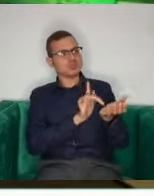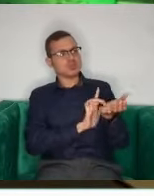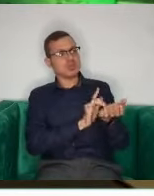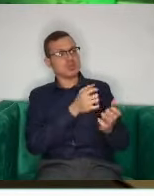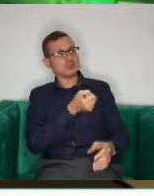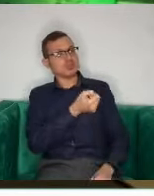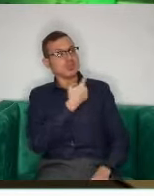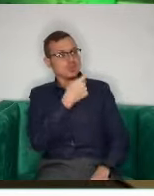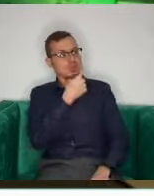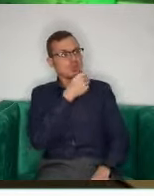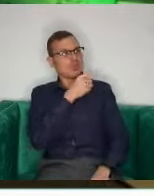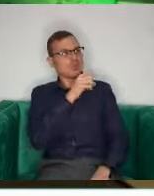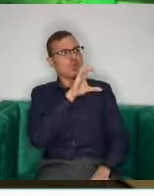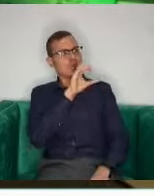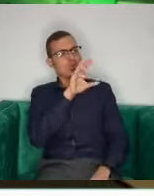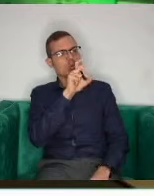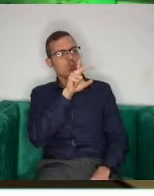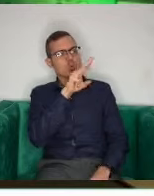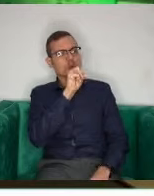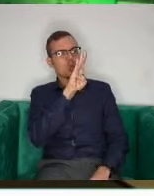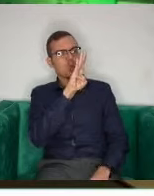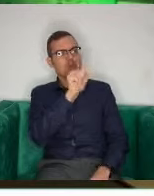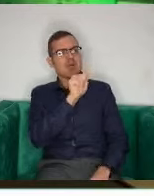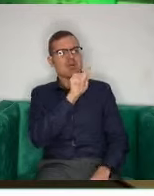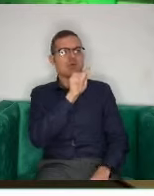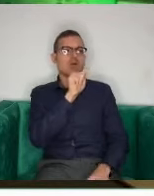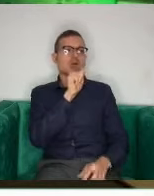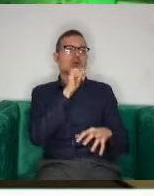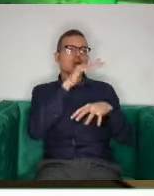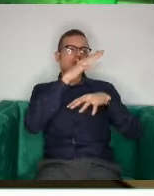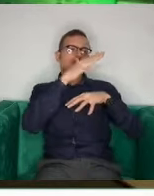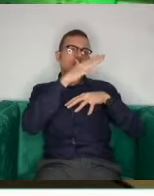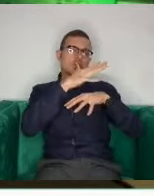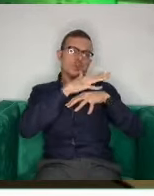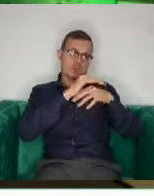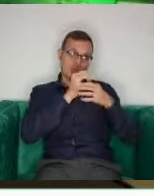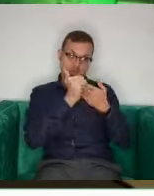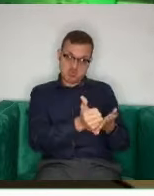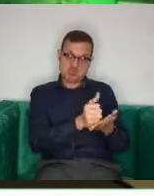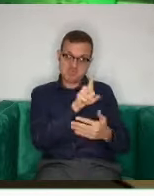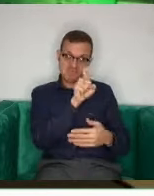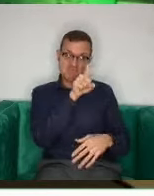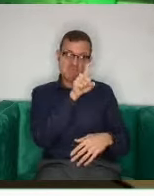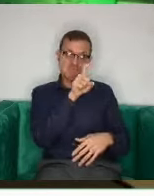en inglés, pues se baja la inflamación. Sí, tienen poderes